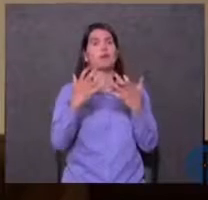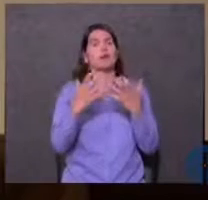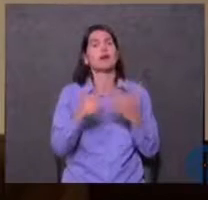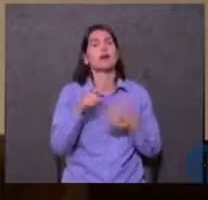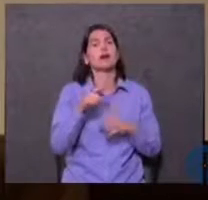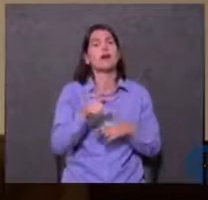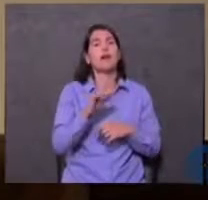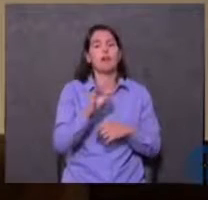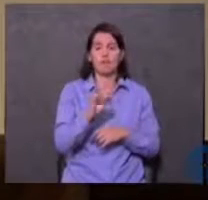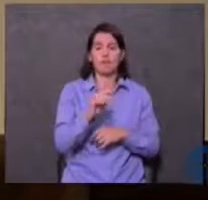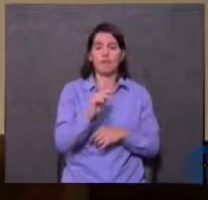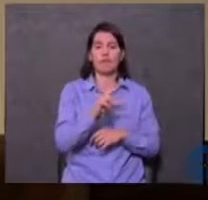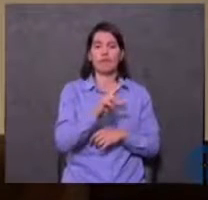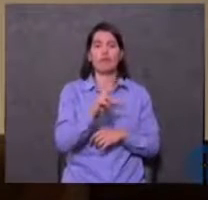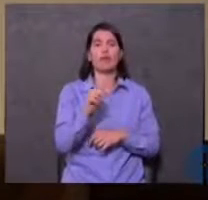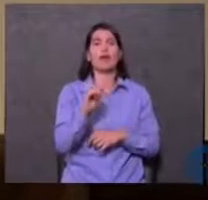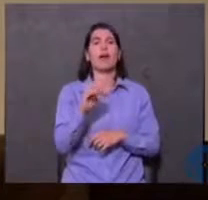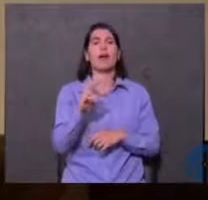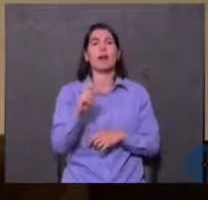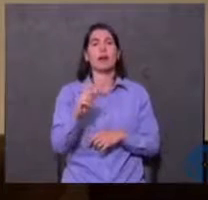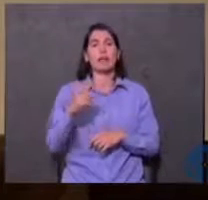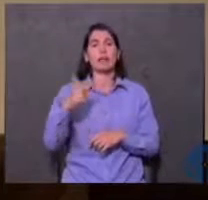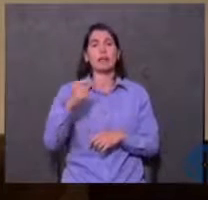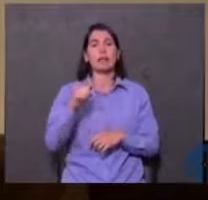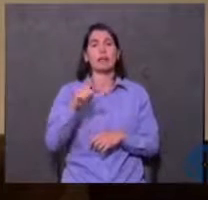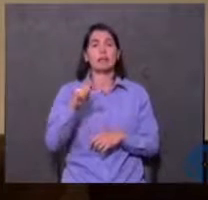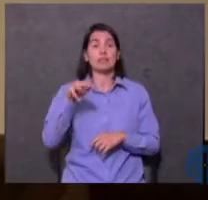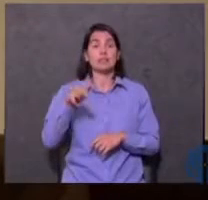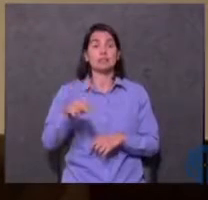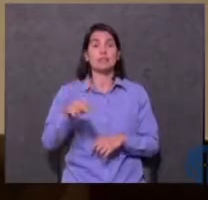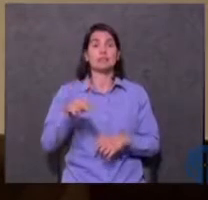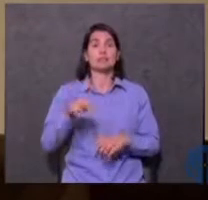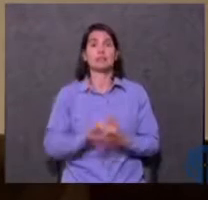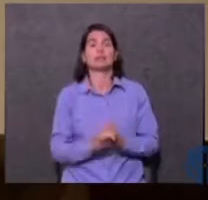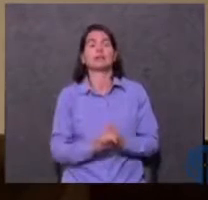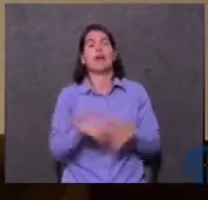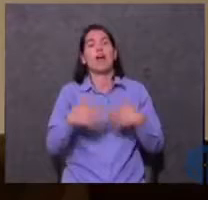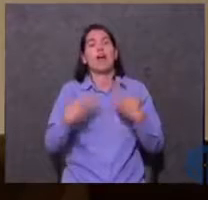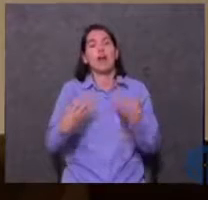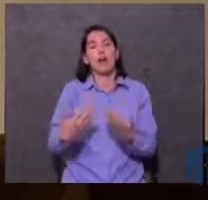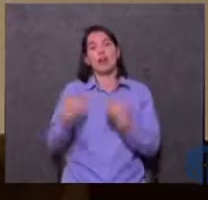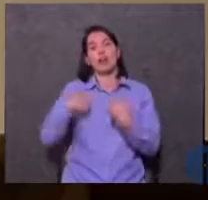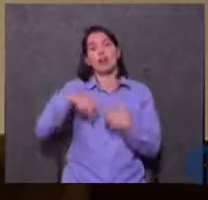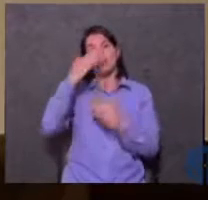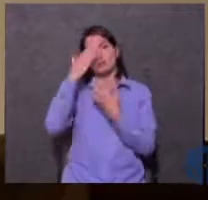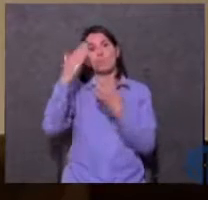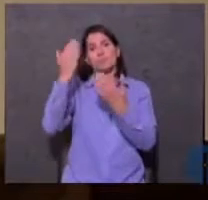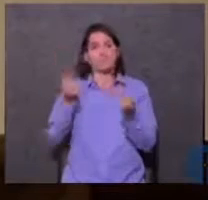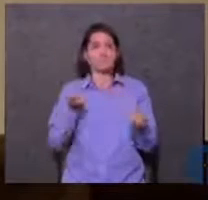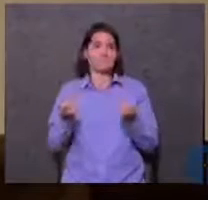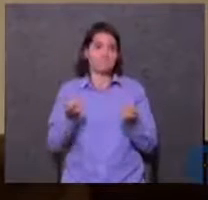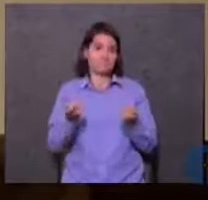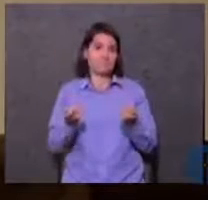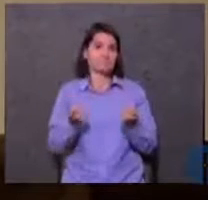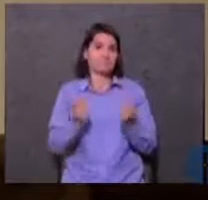Tedín, como a que contemplamos hoxe, presidindo esta celebración, e